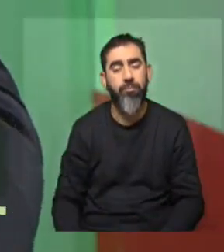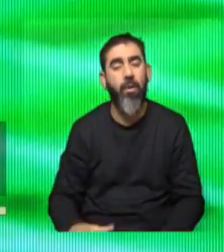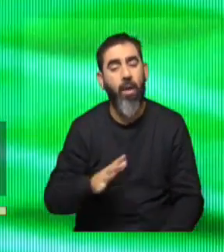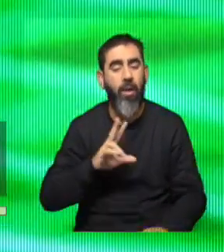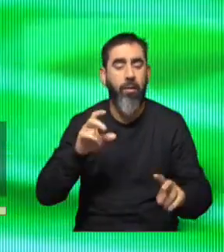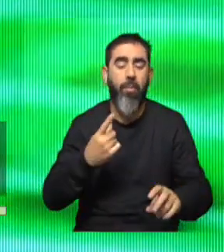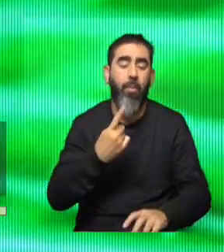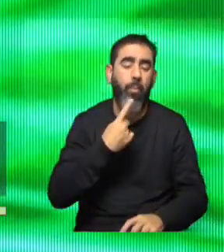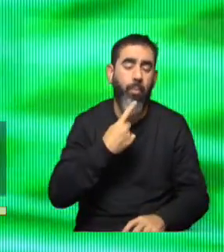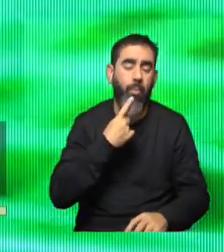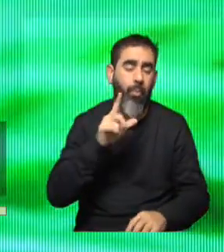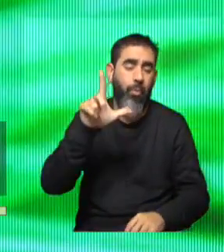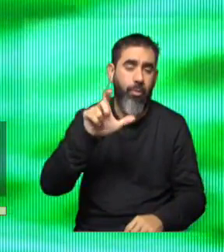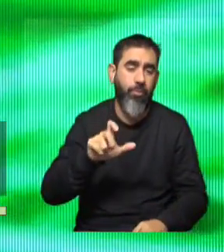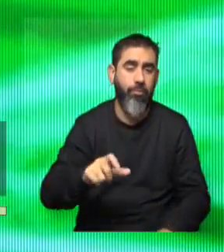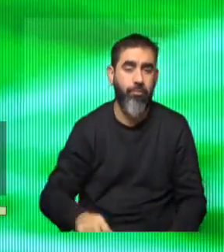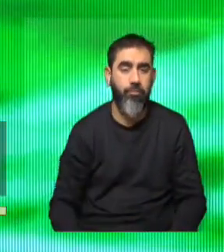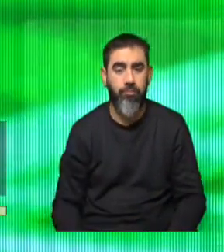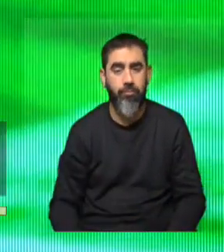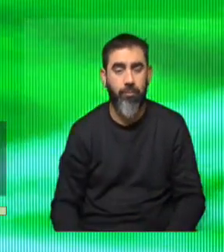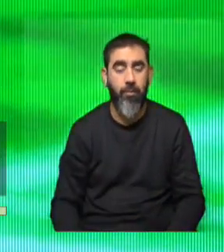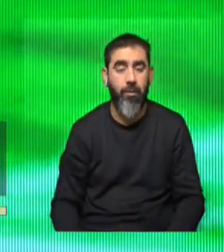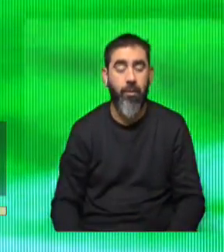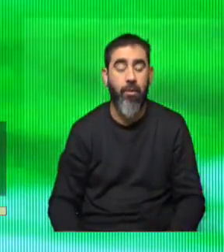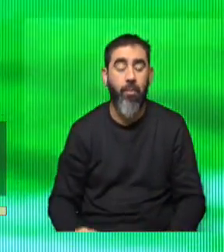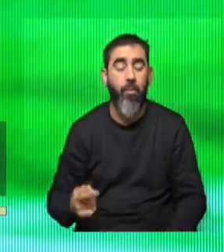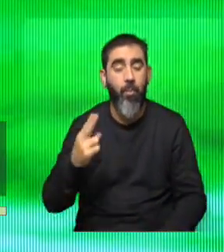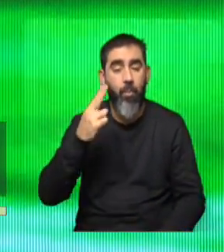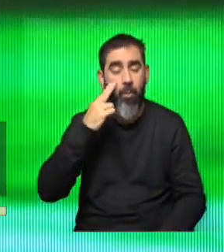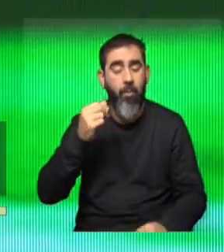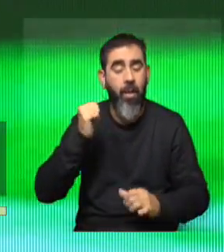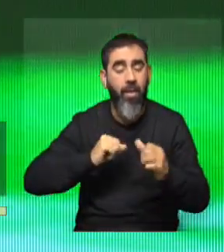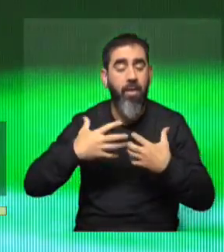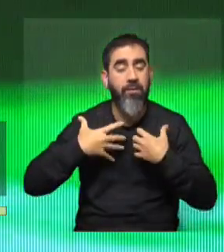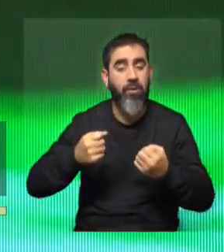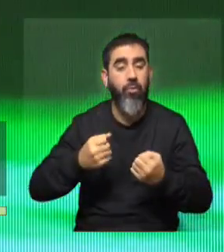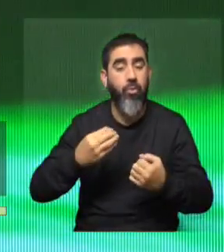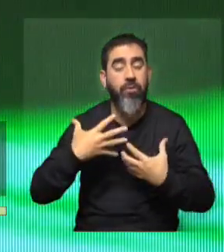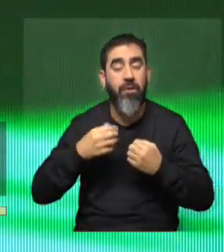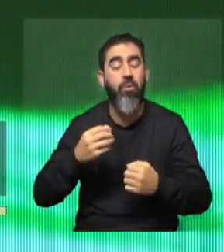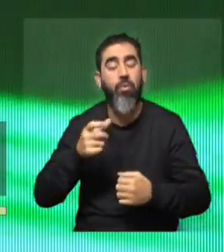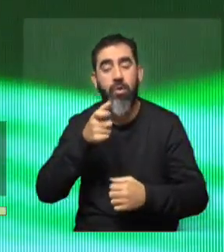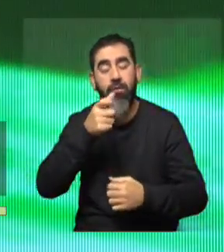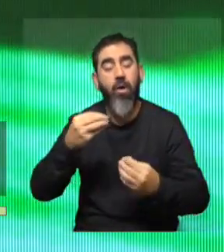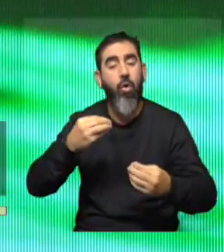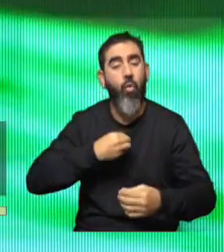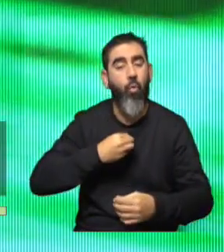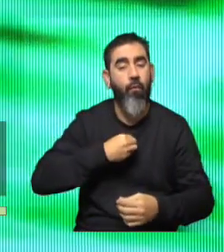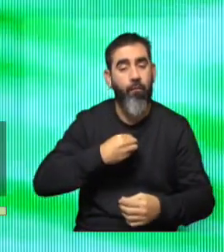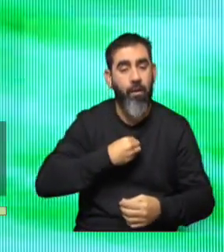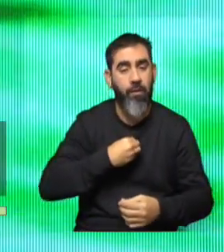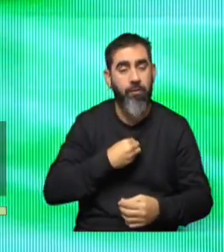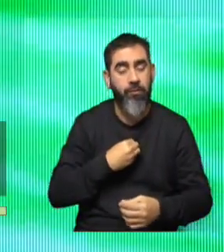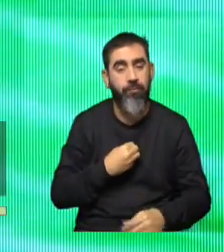hay cuestiones políticas mezcladas que le hacen mucho daño a la salud la salud se basa en la confianza la